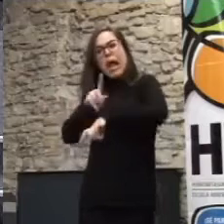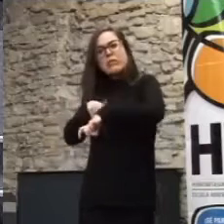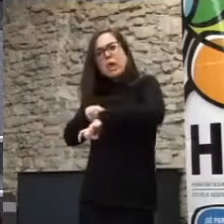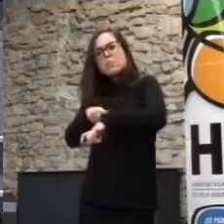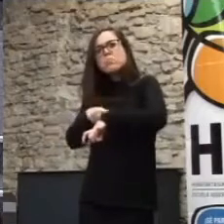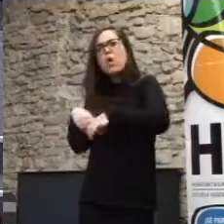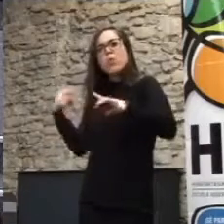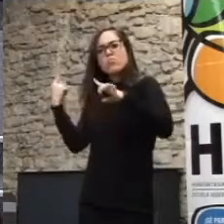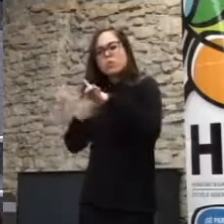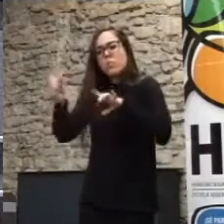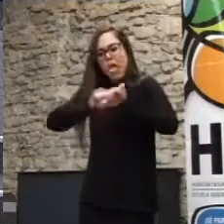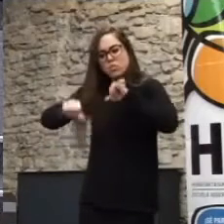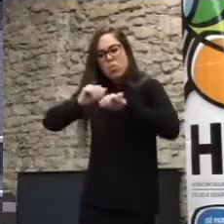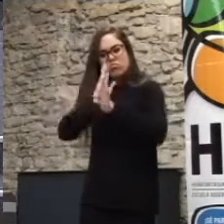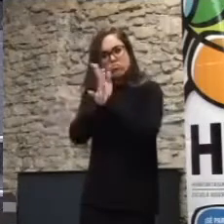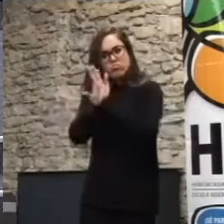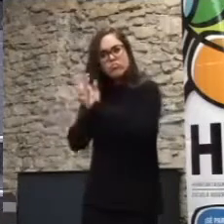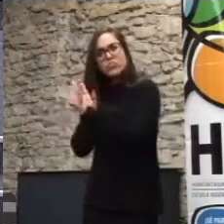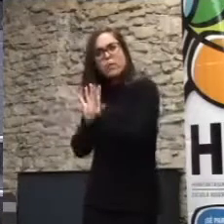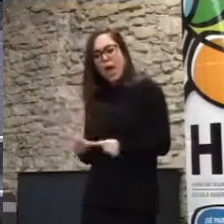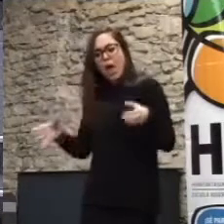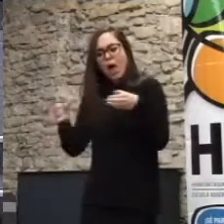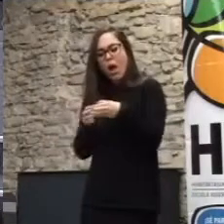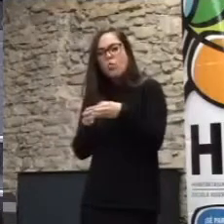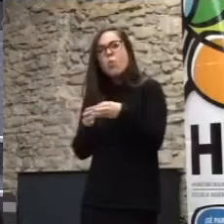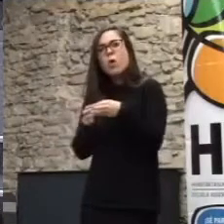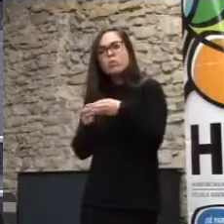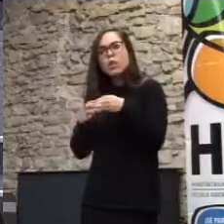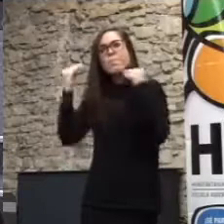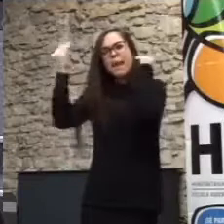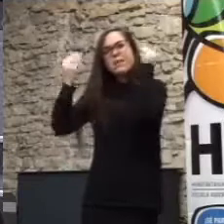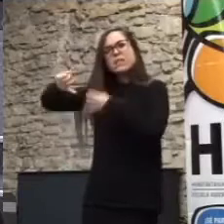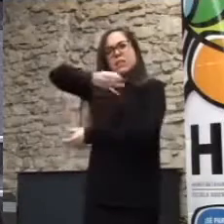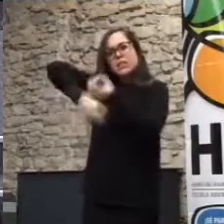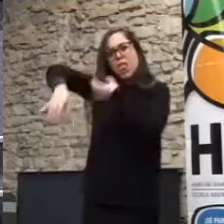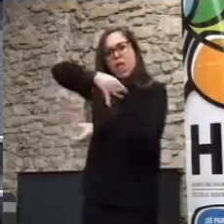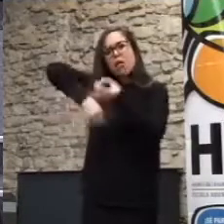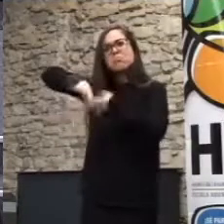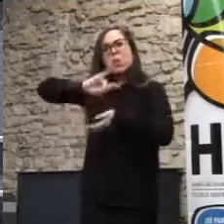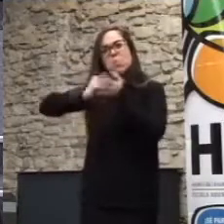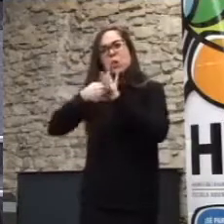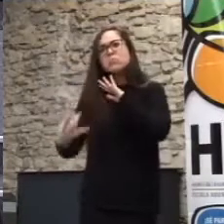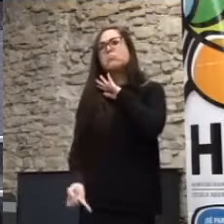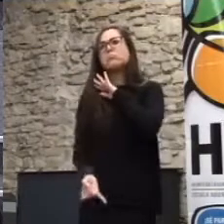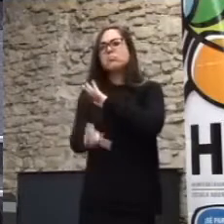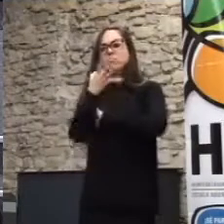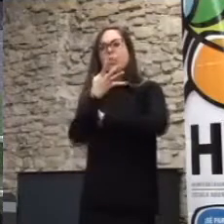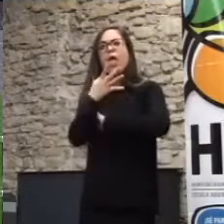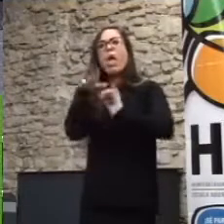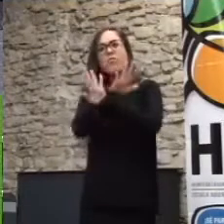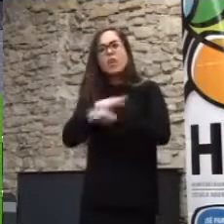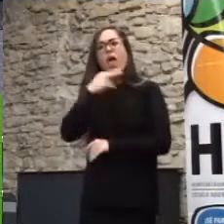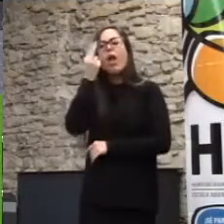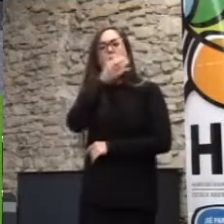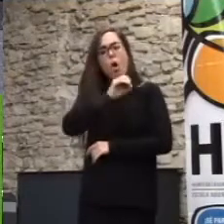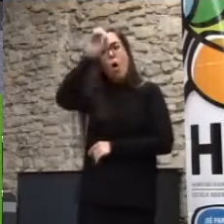para estar en asociaciones, en colectivos y para, bueno, pensar este tipo de proyectos que igual no les afectan directamente, pero tienen su opinión y la gente